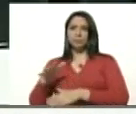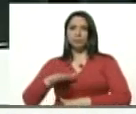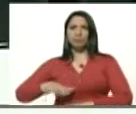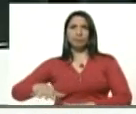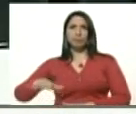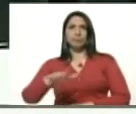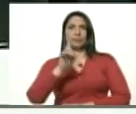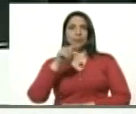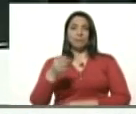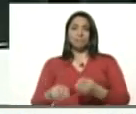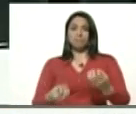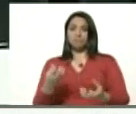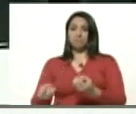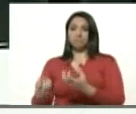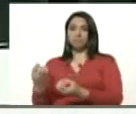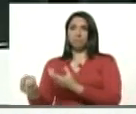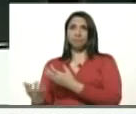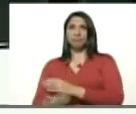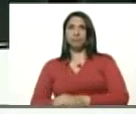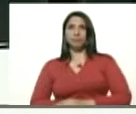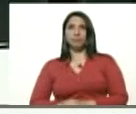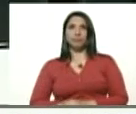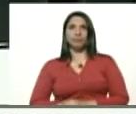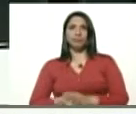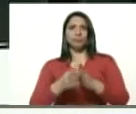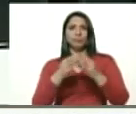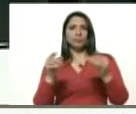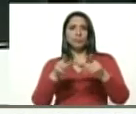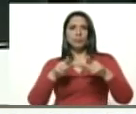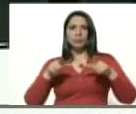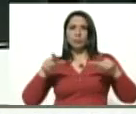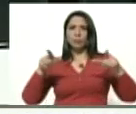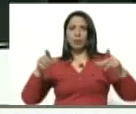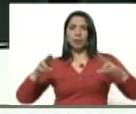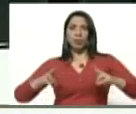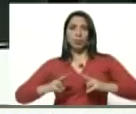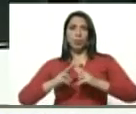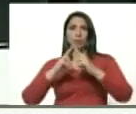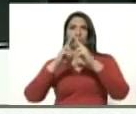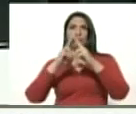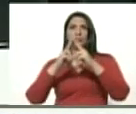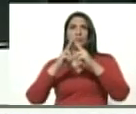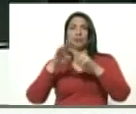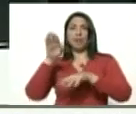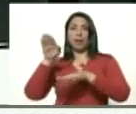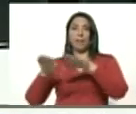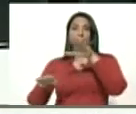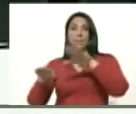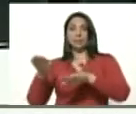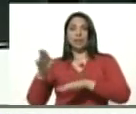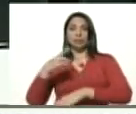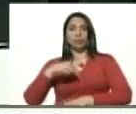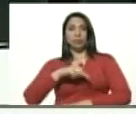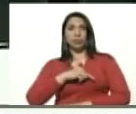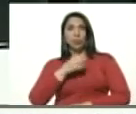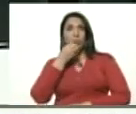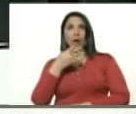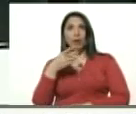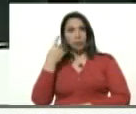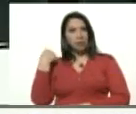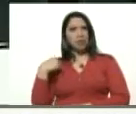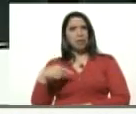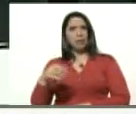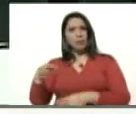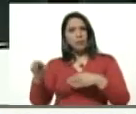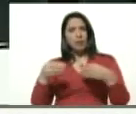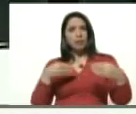las jardineras, todos los lugares de encuentro, a pesar de que estamos, bueno, hoy tenemos